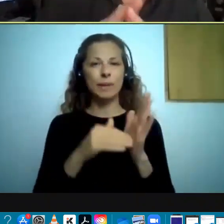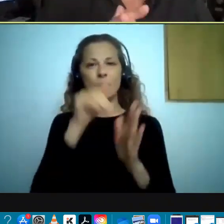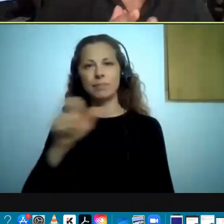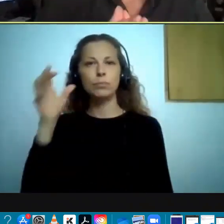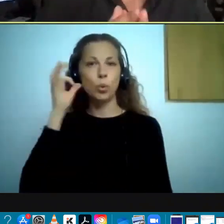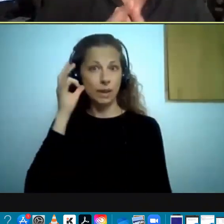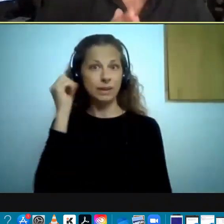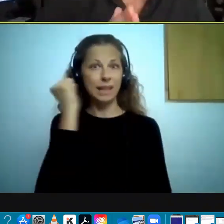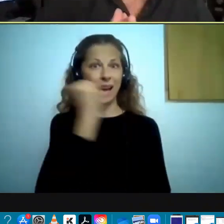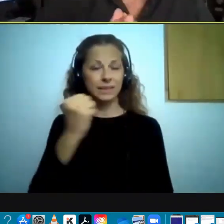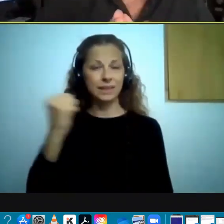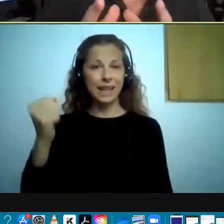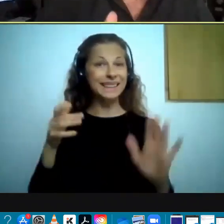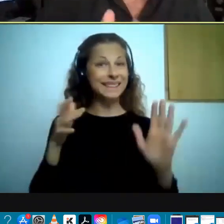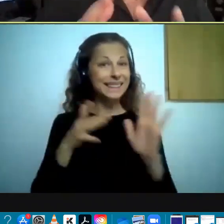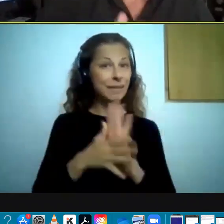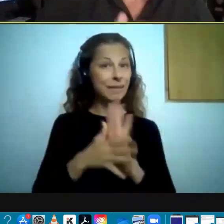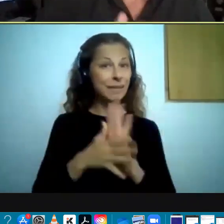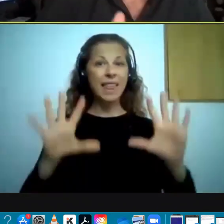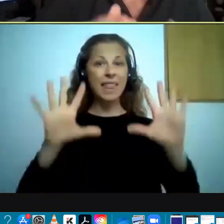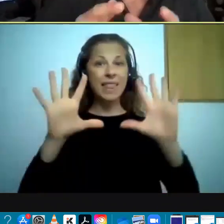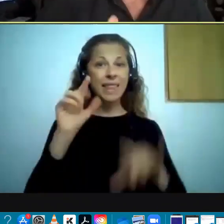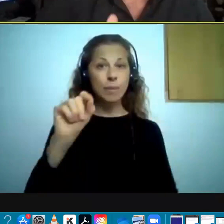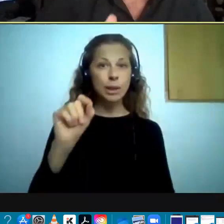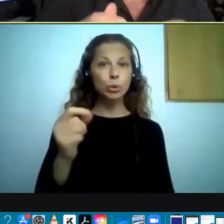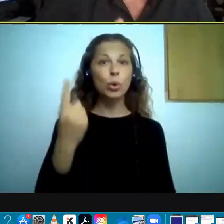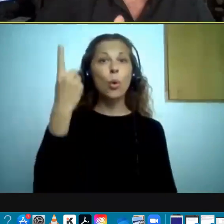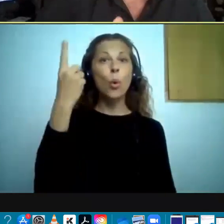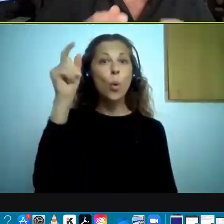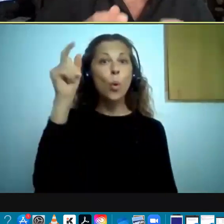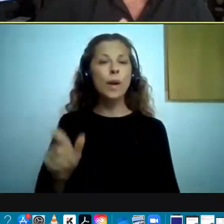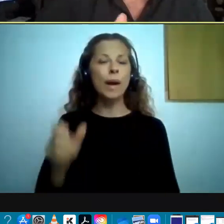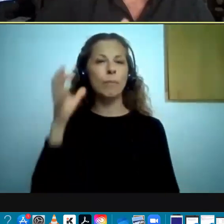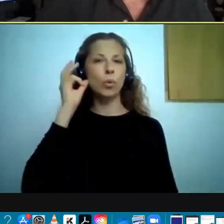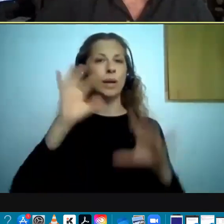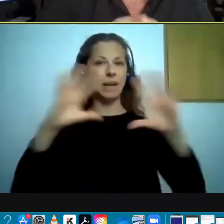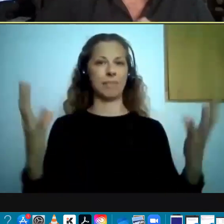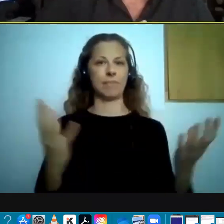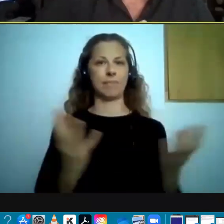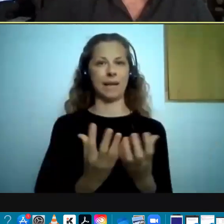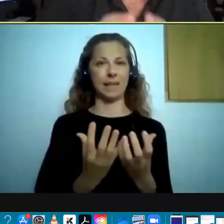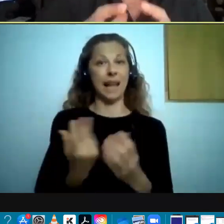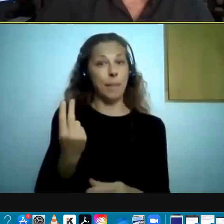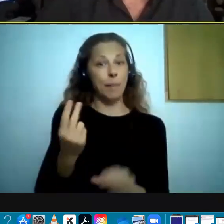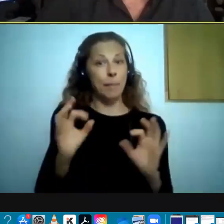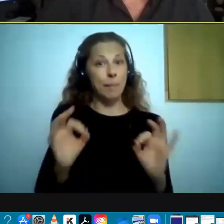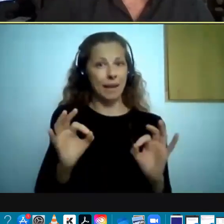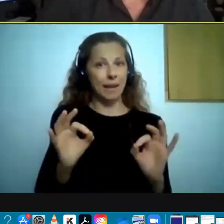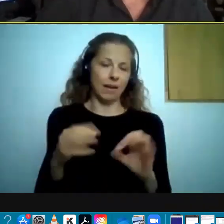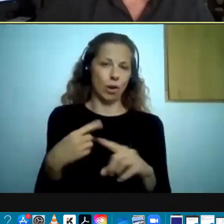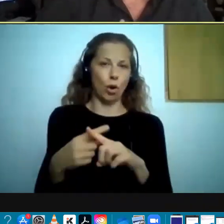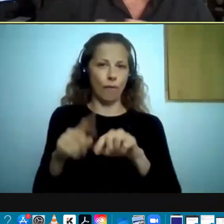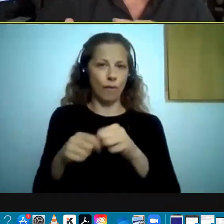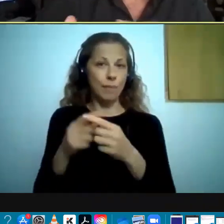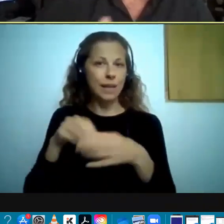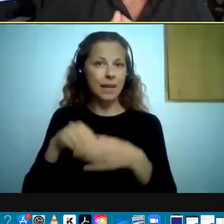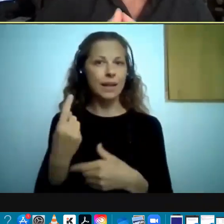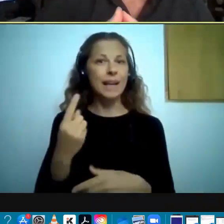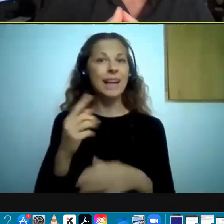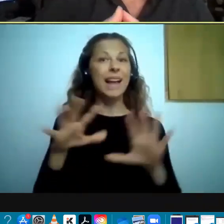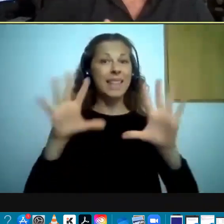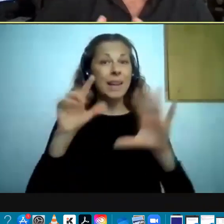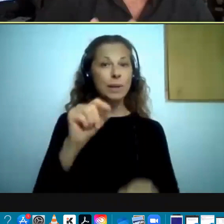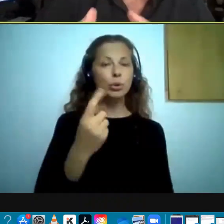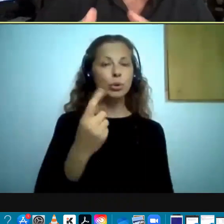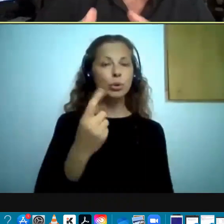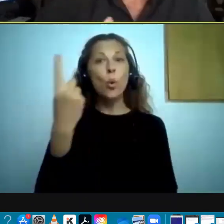cada 10 minutos una mujer es asesinada en el planeta dentro del contexto de las relaciones de pareja y familiares, cada 10 minutos. Es decir, en el tiempo